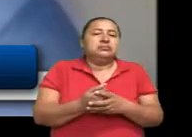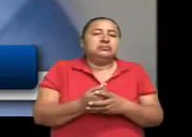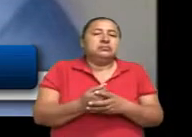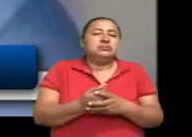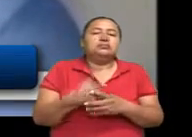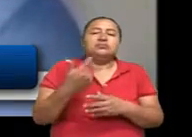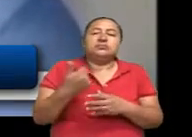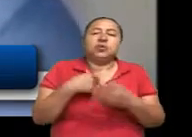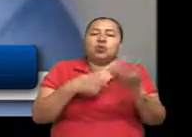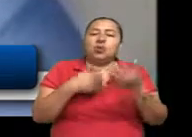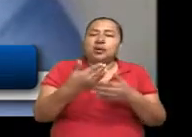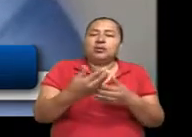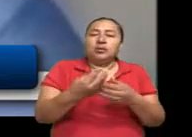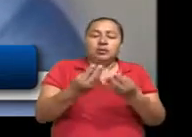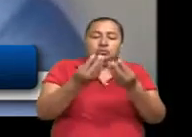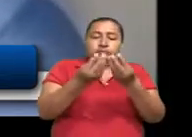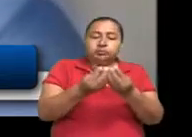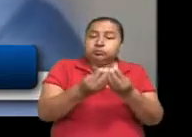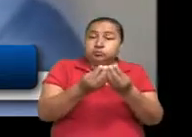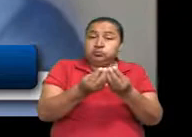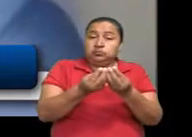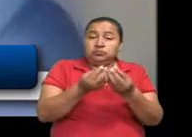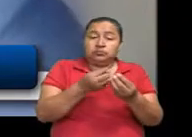el testículo suele alojarse?